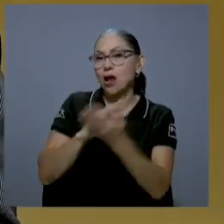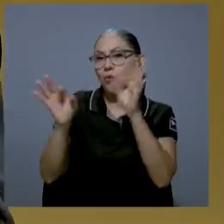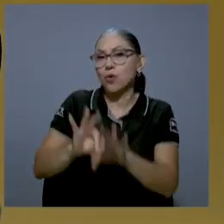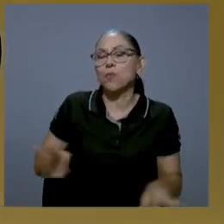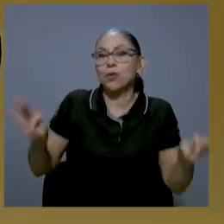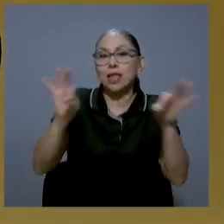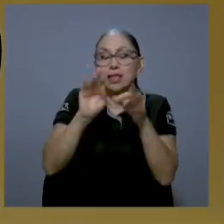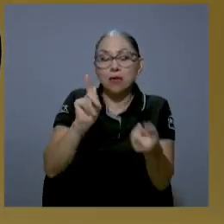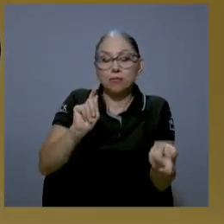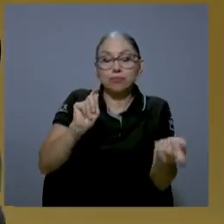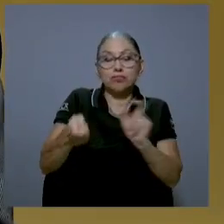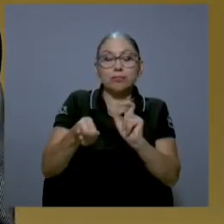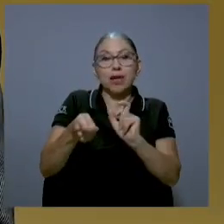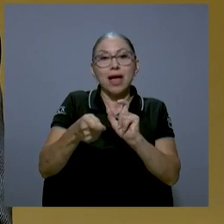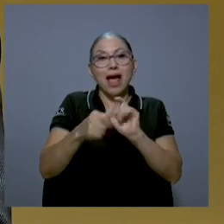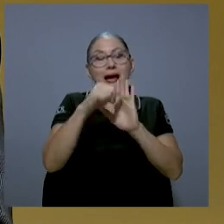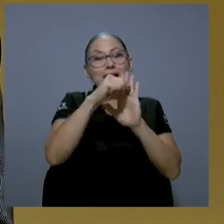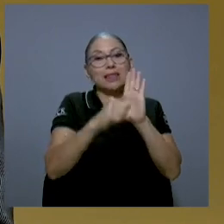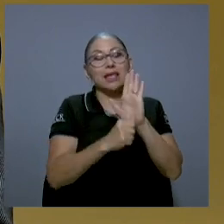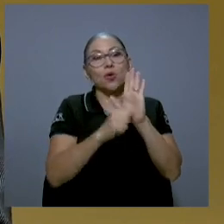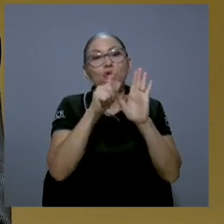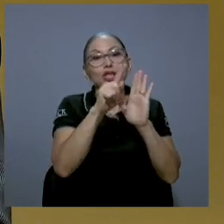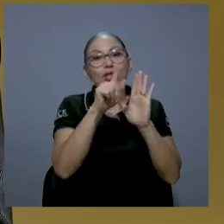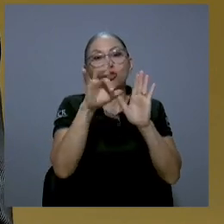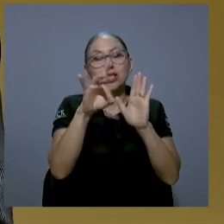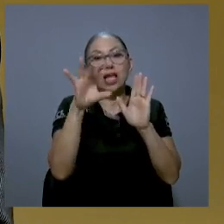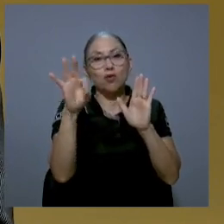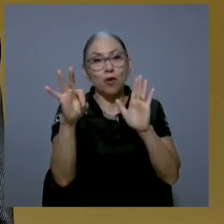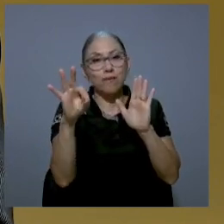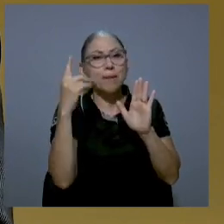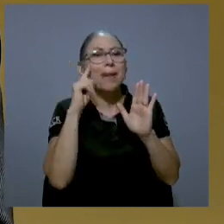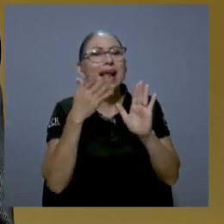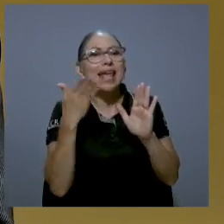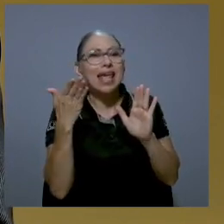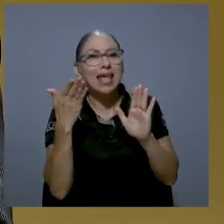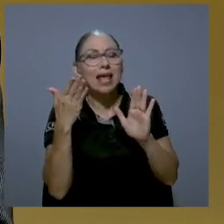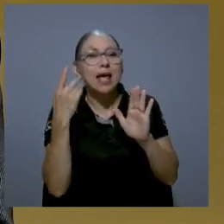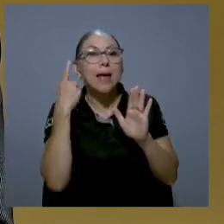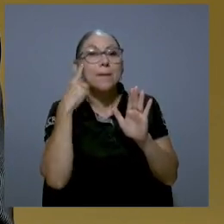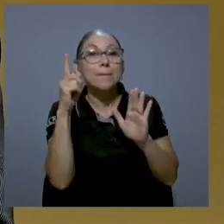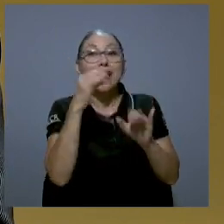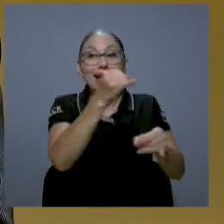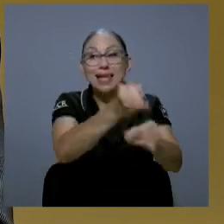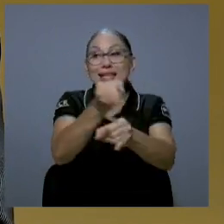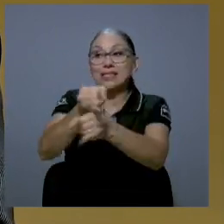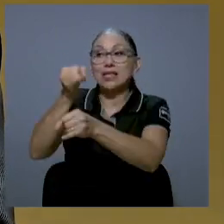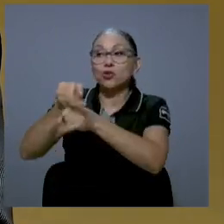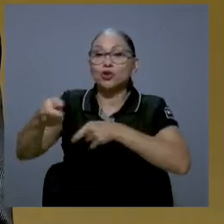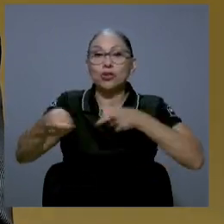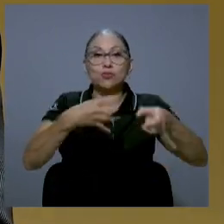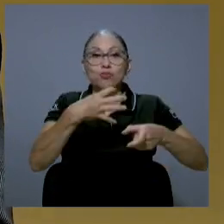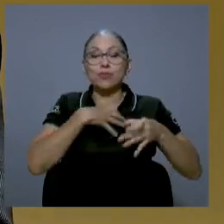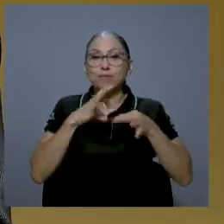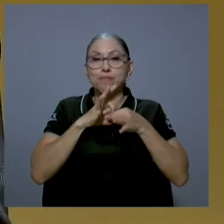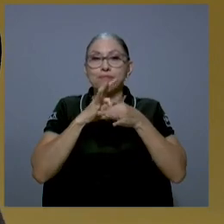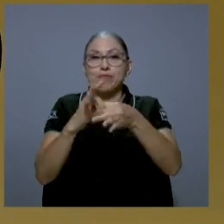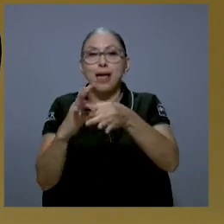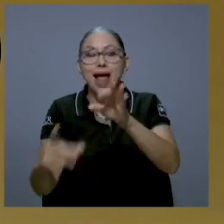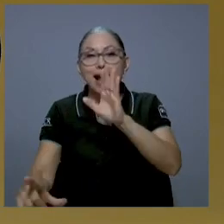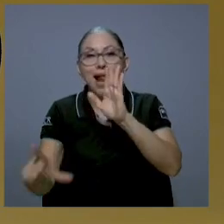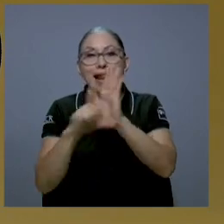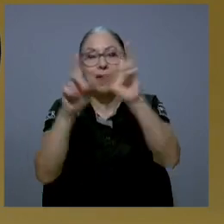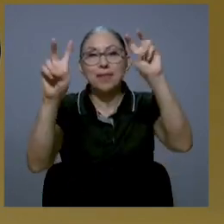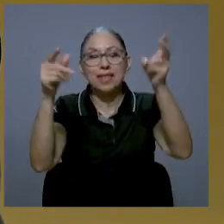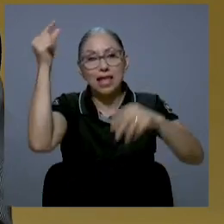reformó el artículo 189 para someter las instituciones autónomas a la ley en materia de gobierno,